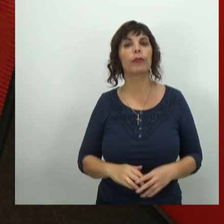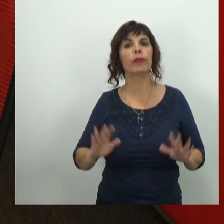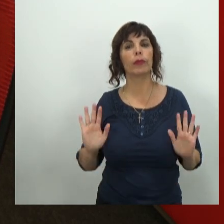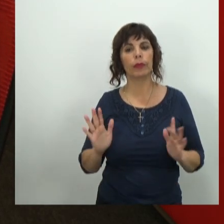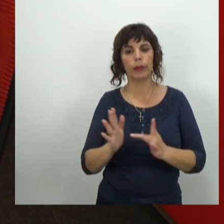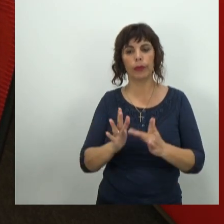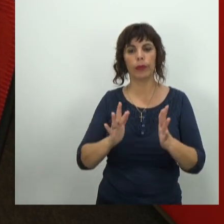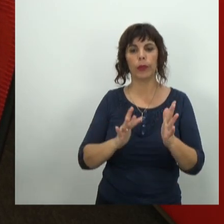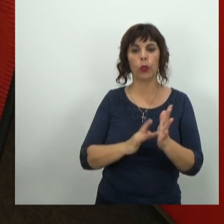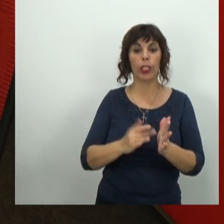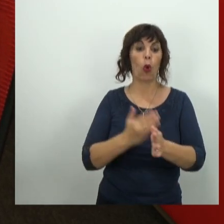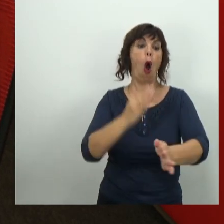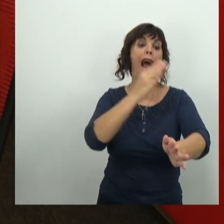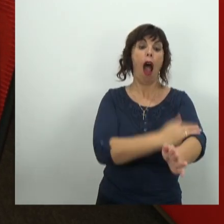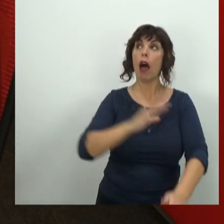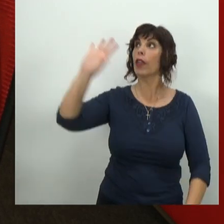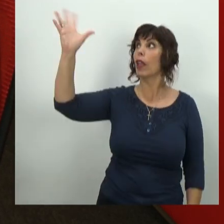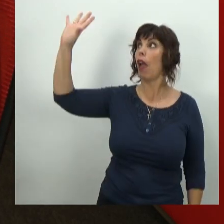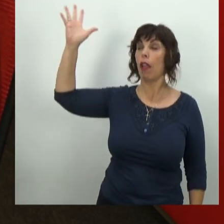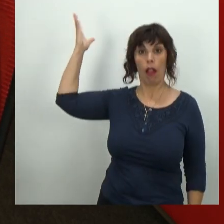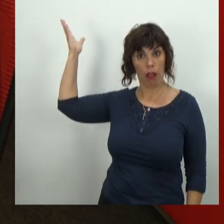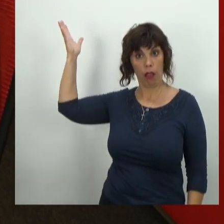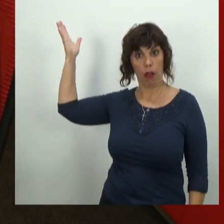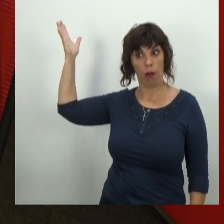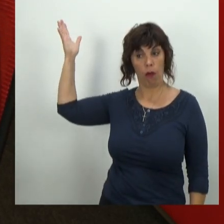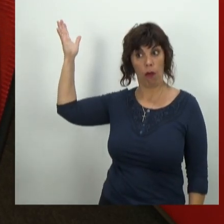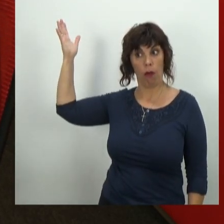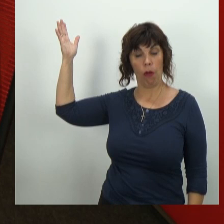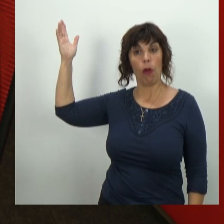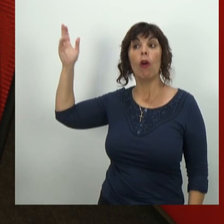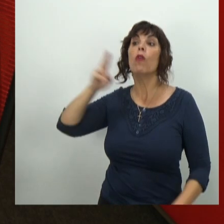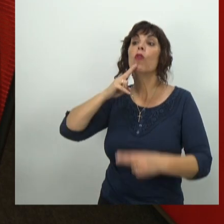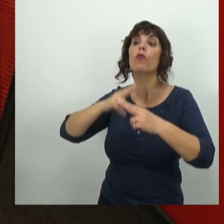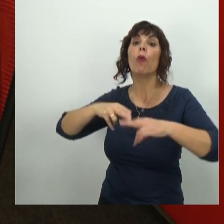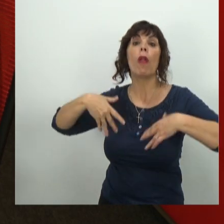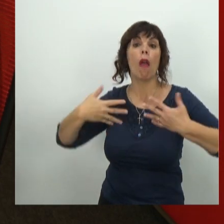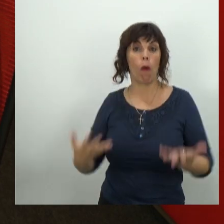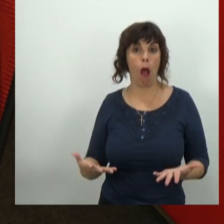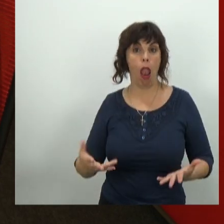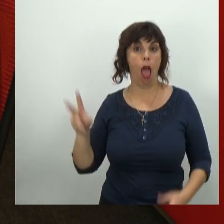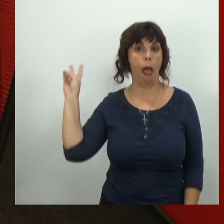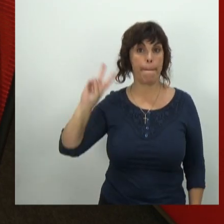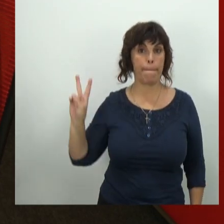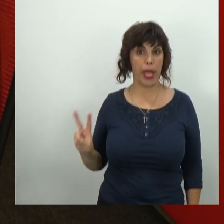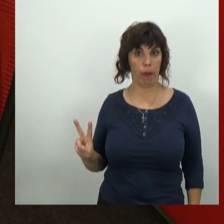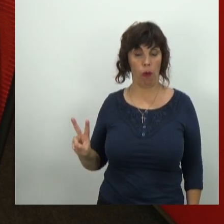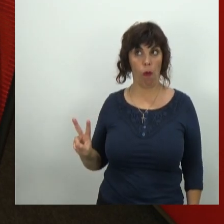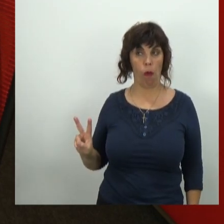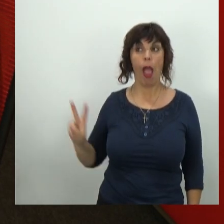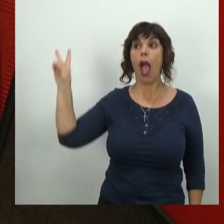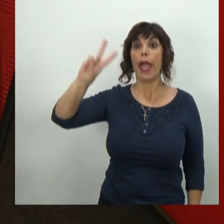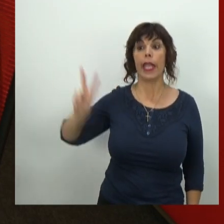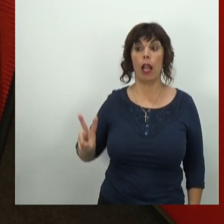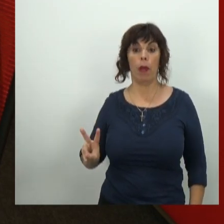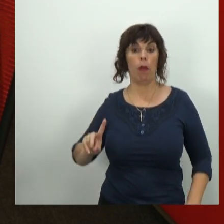Jesucristo en el cielo es llamado el Verbo. El Verbo era Dios.